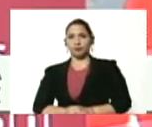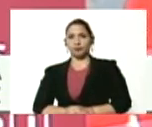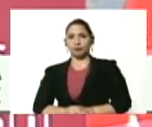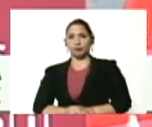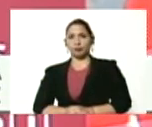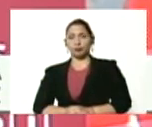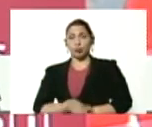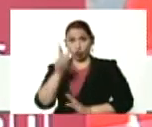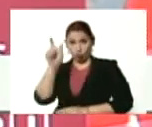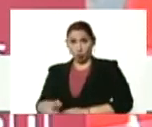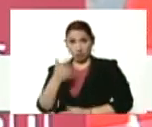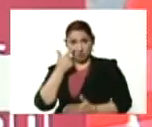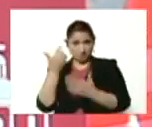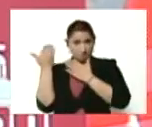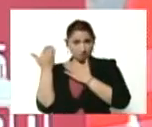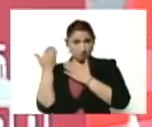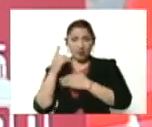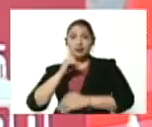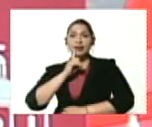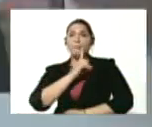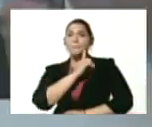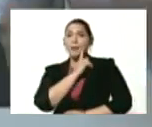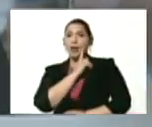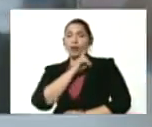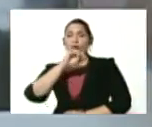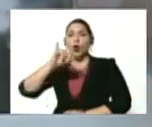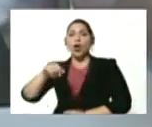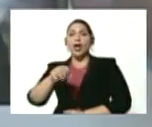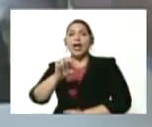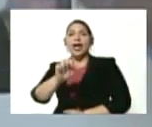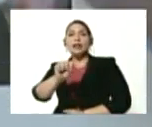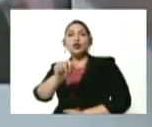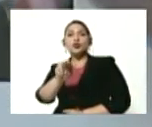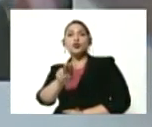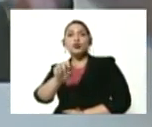Este señor que está acá, llamado Jesús Silva,